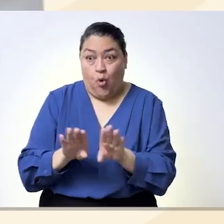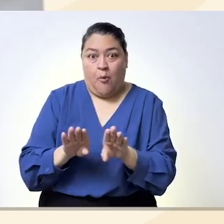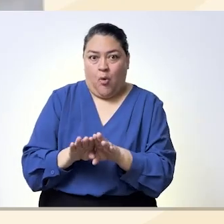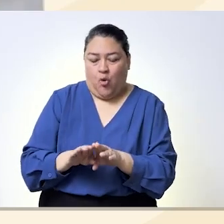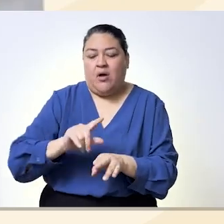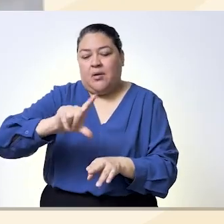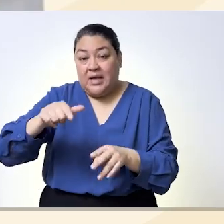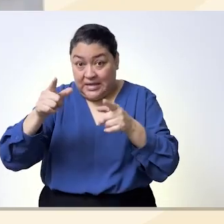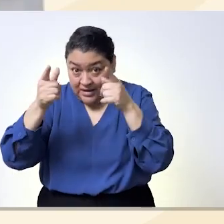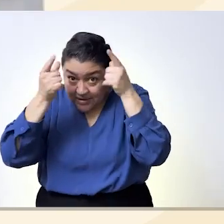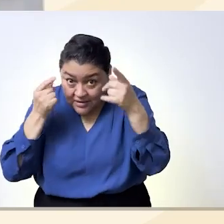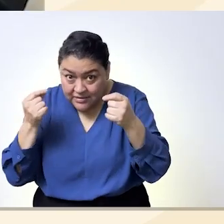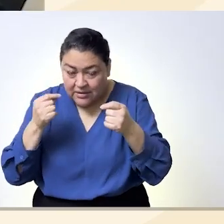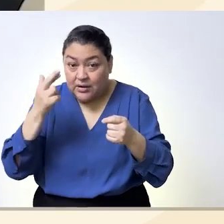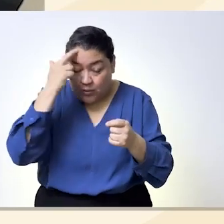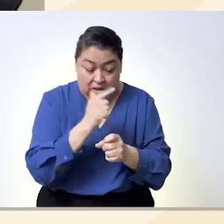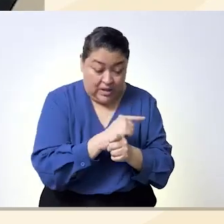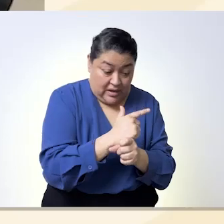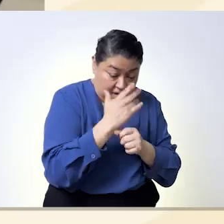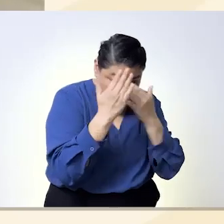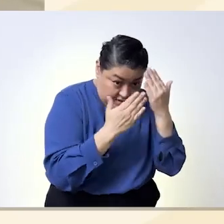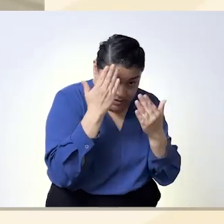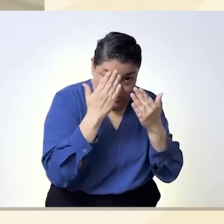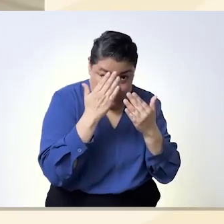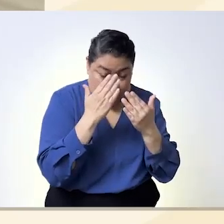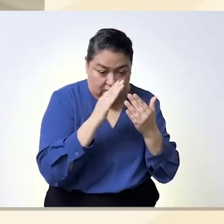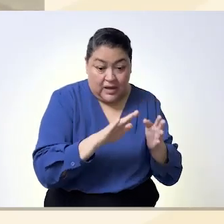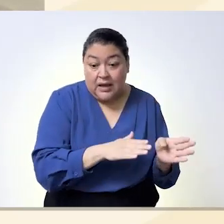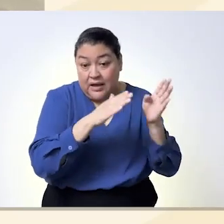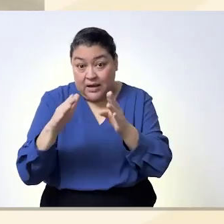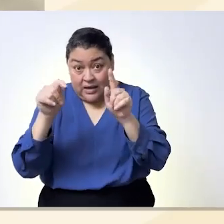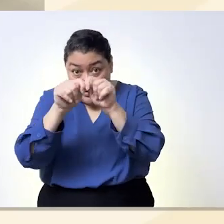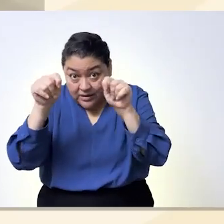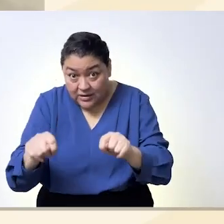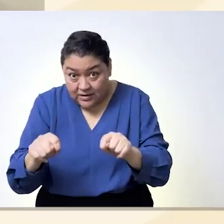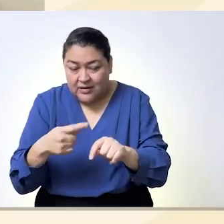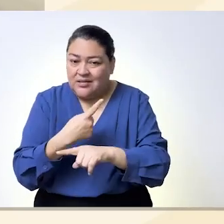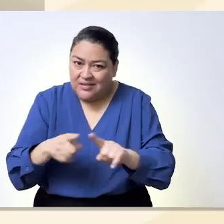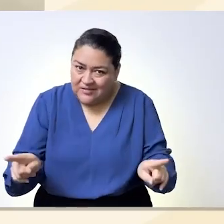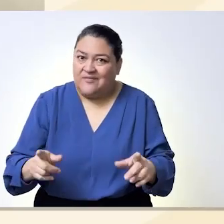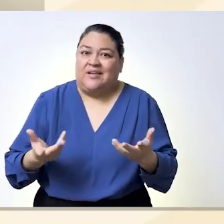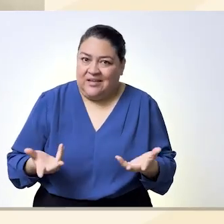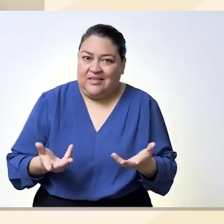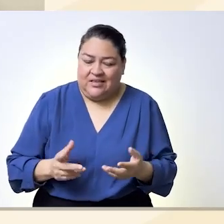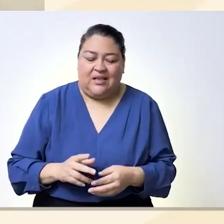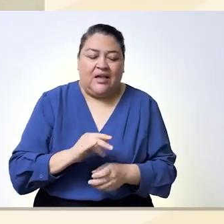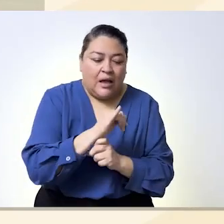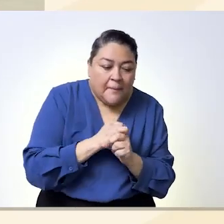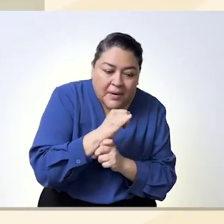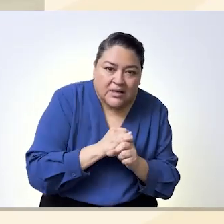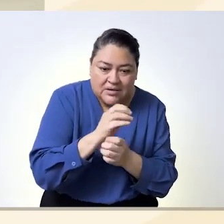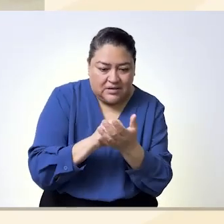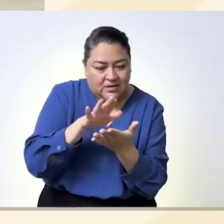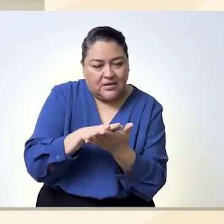es otro rollo completamente, porque esto de que la tesis, el trámite, que no sé qué tantas cosas, entonces, ok, ya terminaste la carrera, ahora